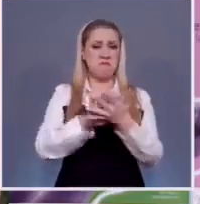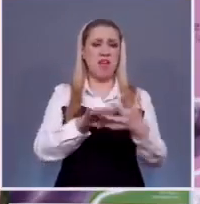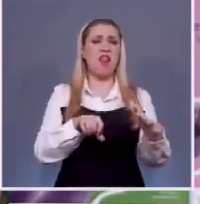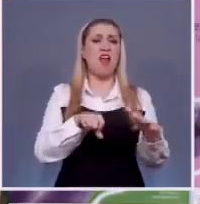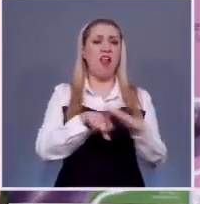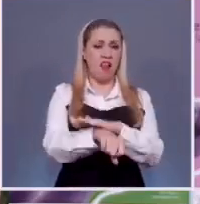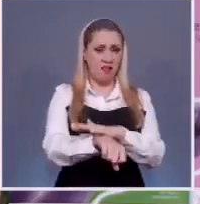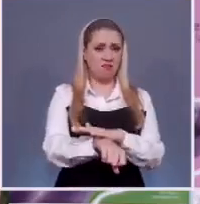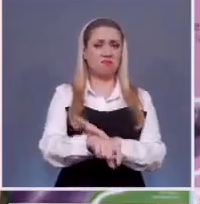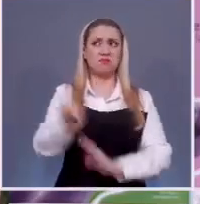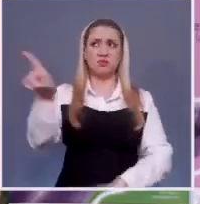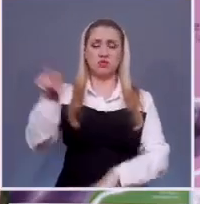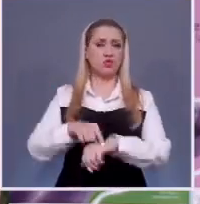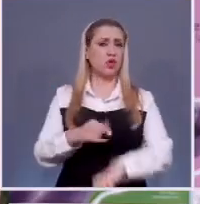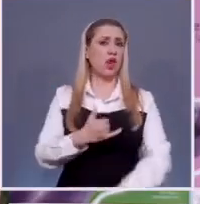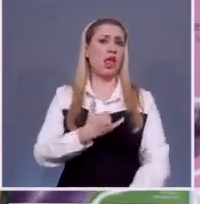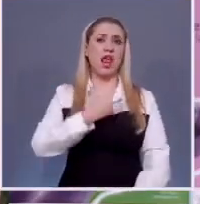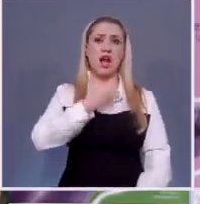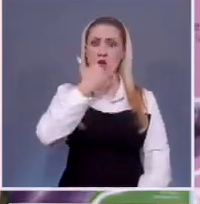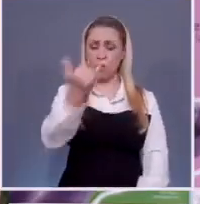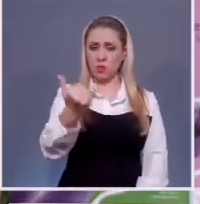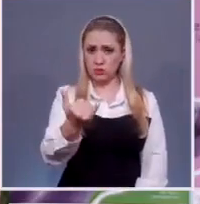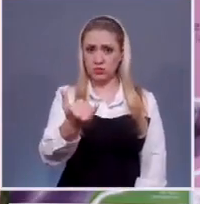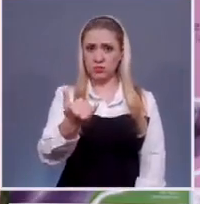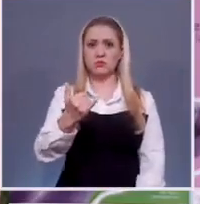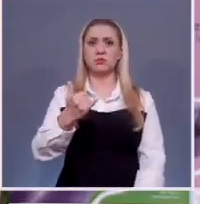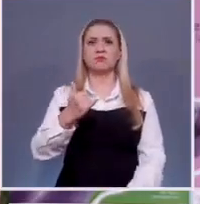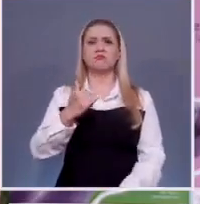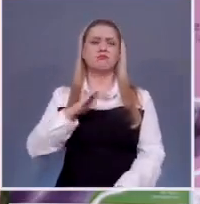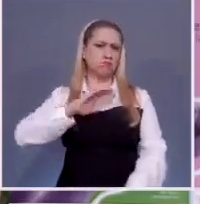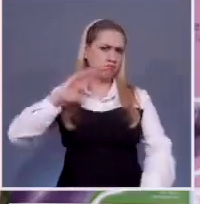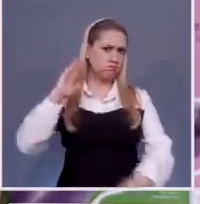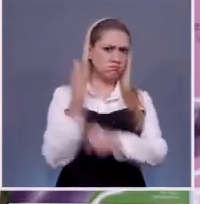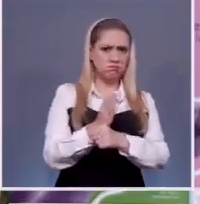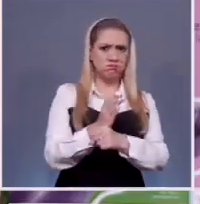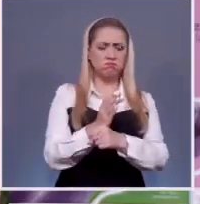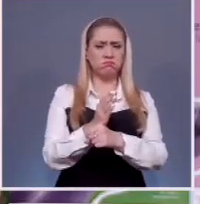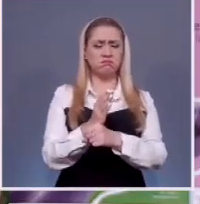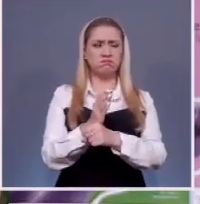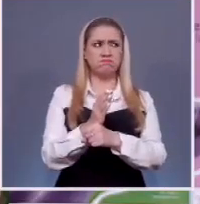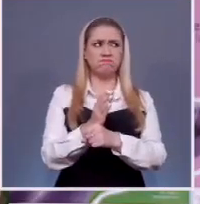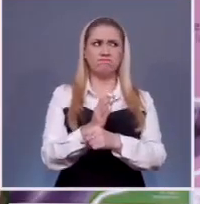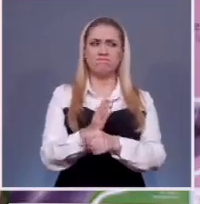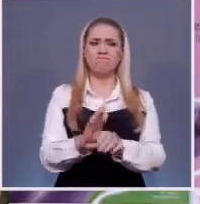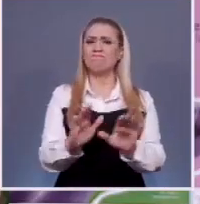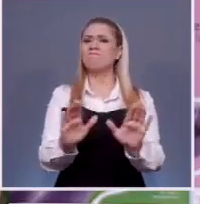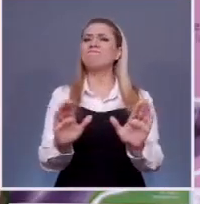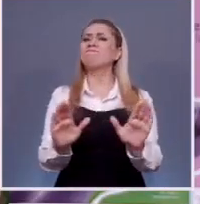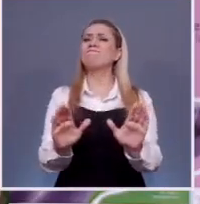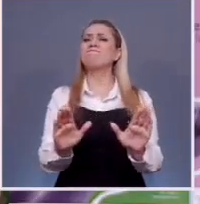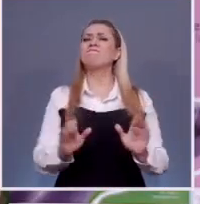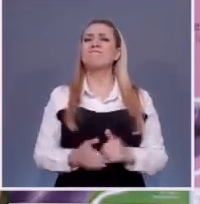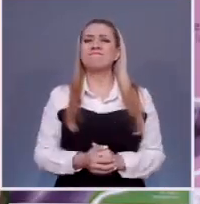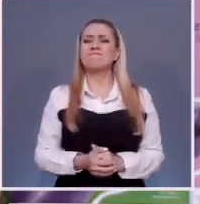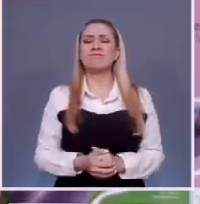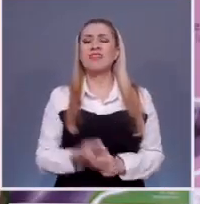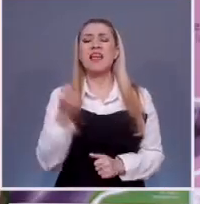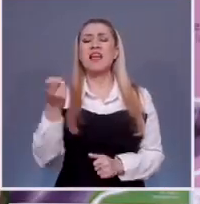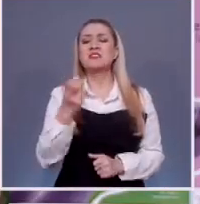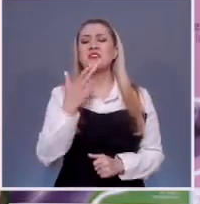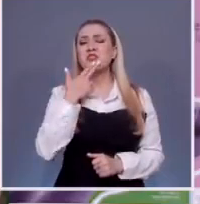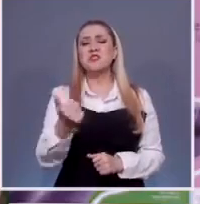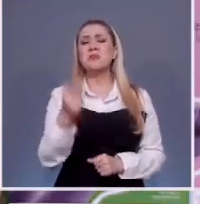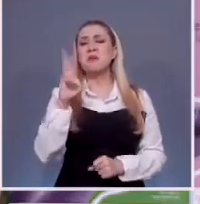sea, es abonar al punitivismo que tanto daño le hace a todas las instituciones, que realmente no repara, que no